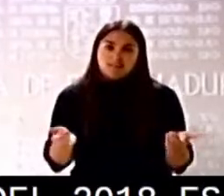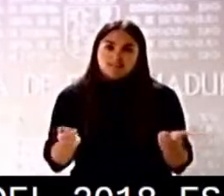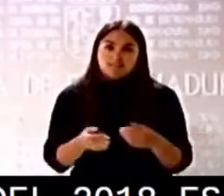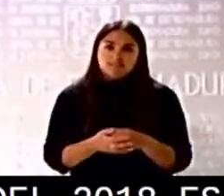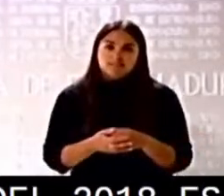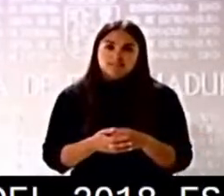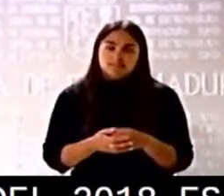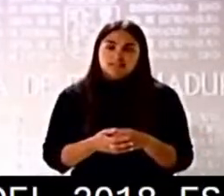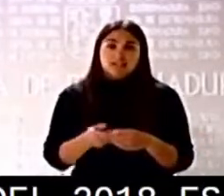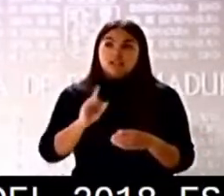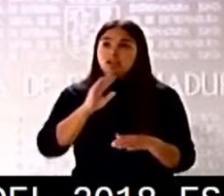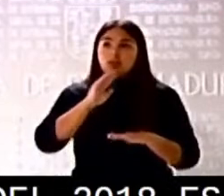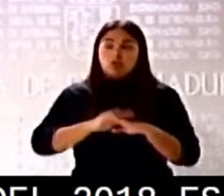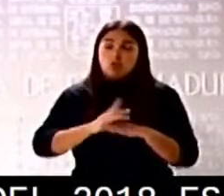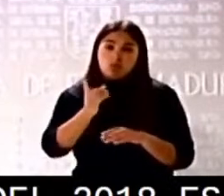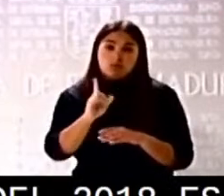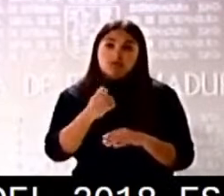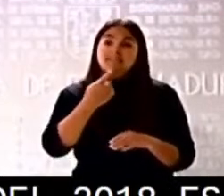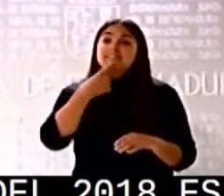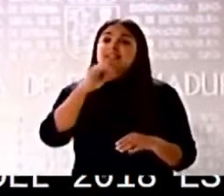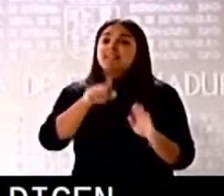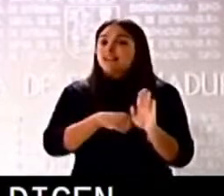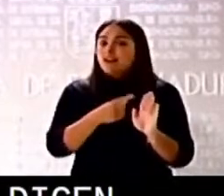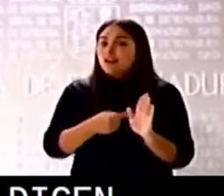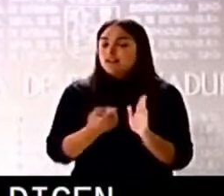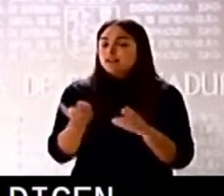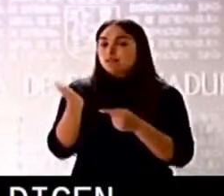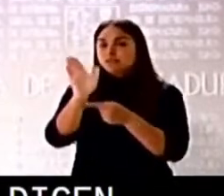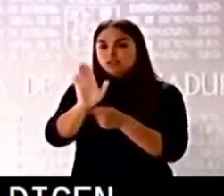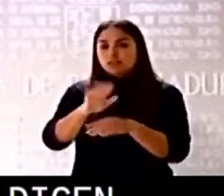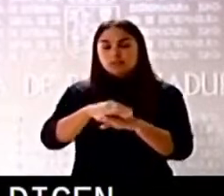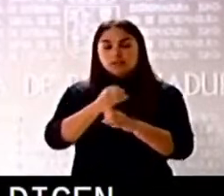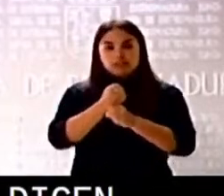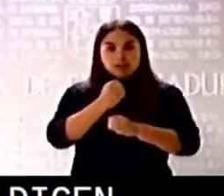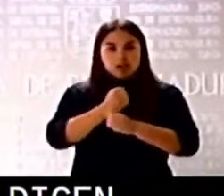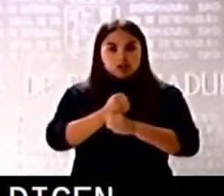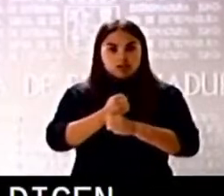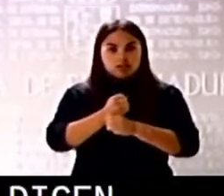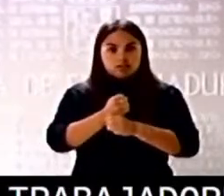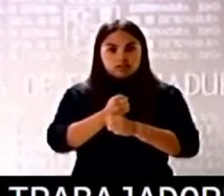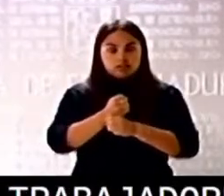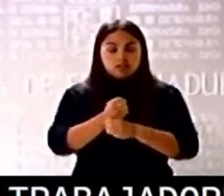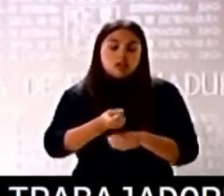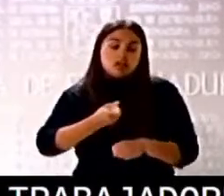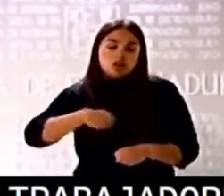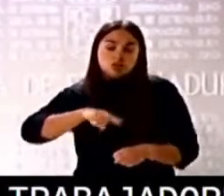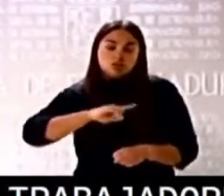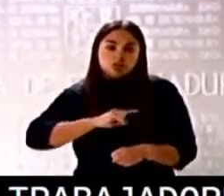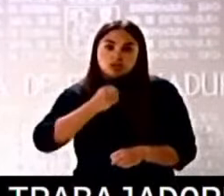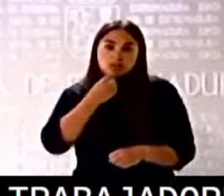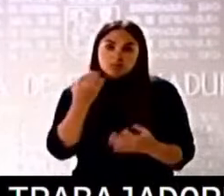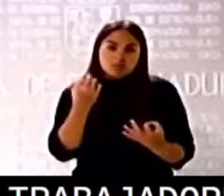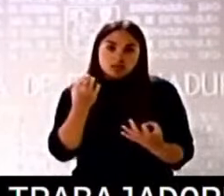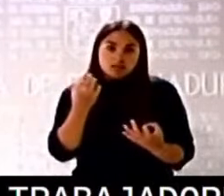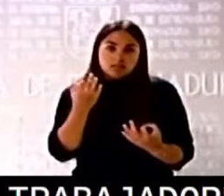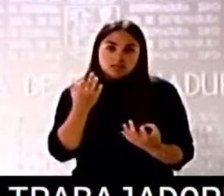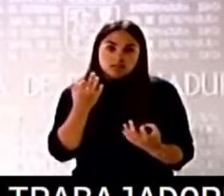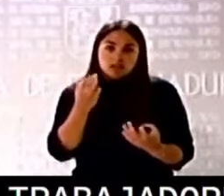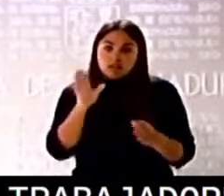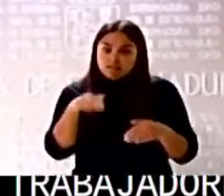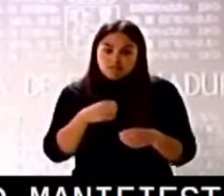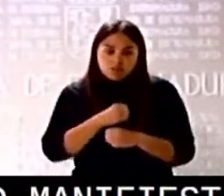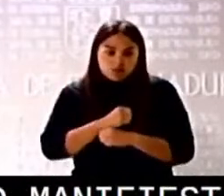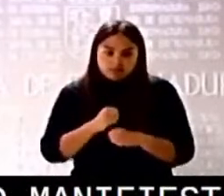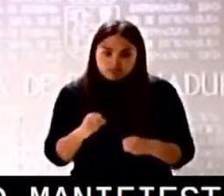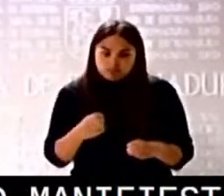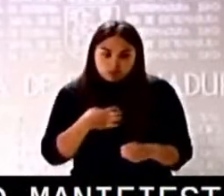un incumplimiento que dicen legítimamente los representantes de los trabajadores y que nosotros denominamos imposibilidad manifiesta de